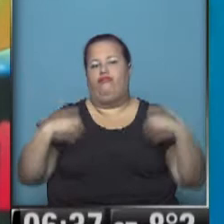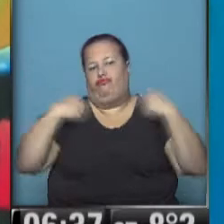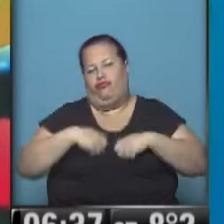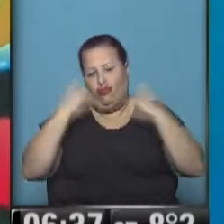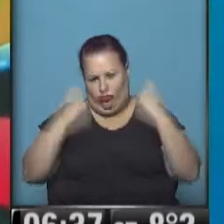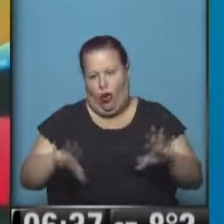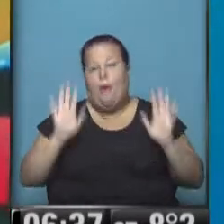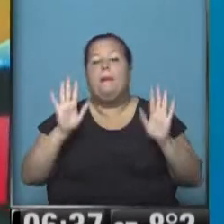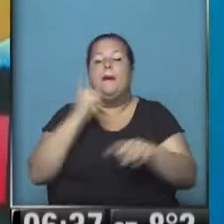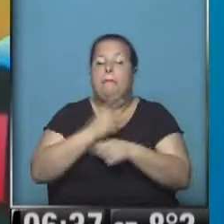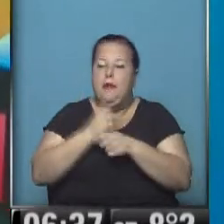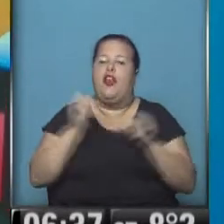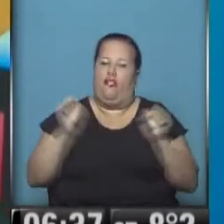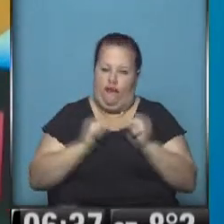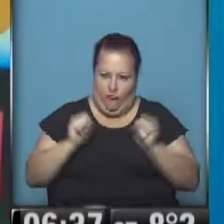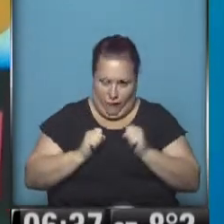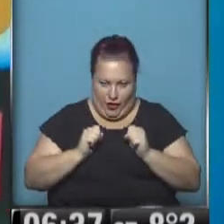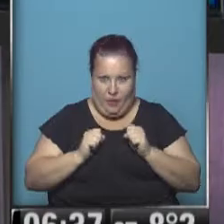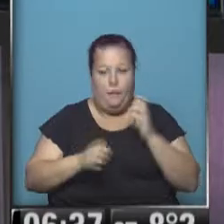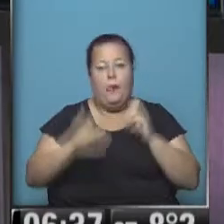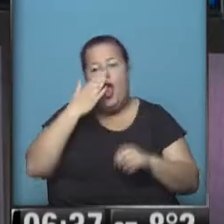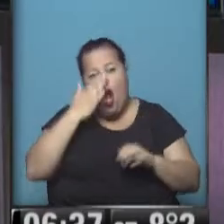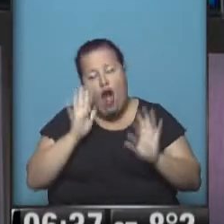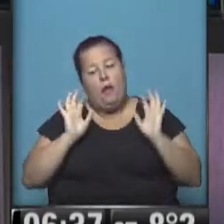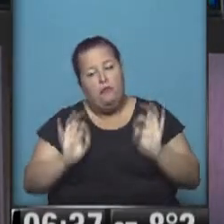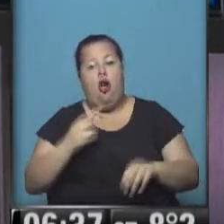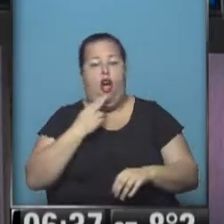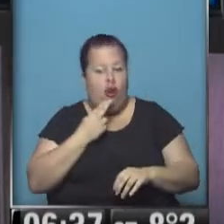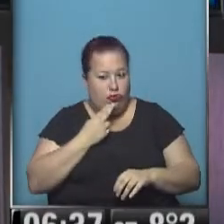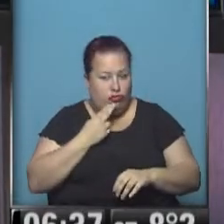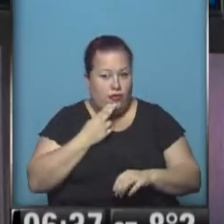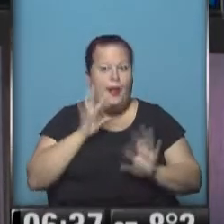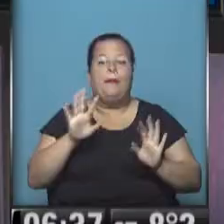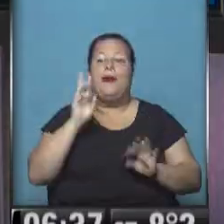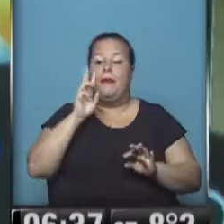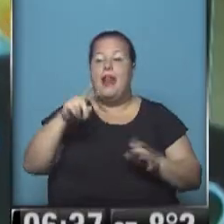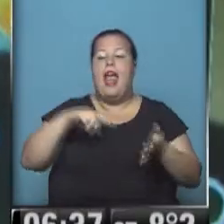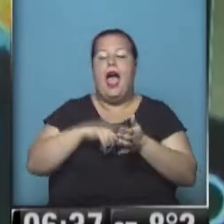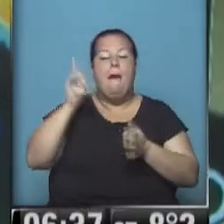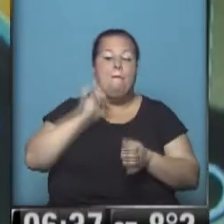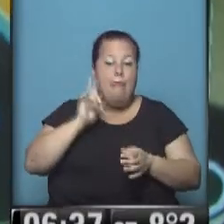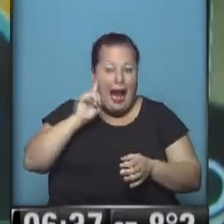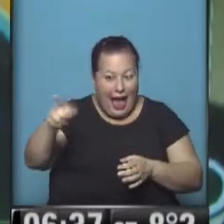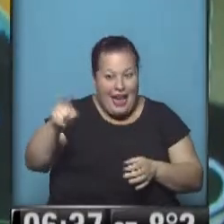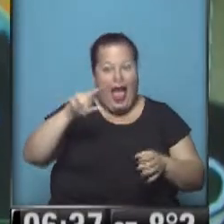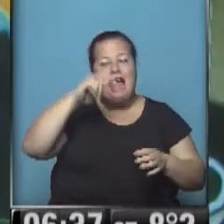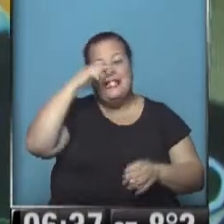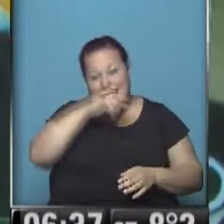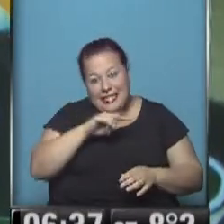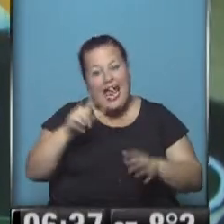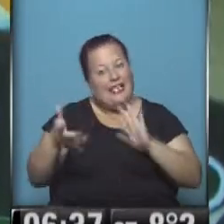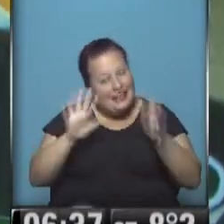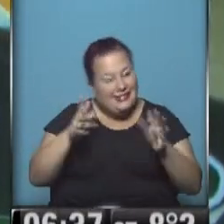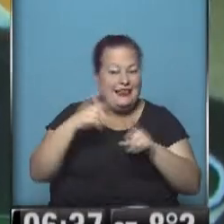pero en principio hace frío córdoba no tanto 11 pero aquí tenemos la ciudad de paraná consciente por ahí